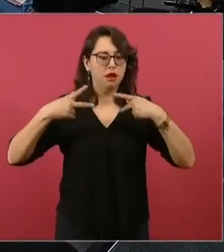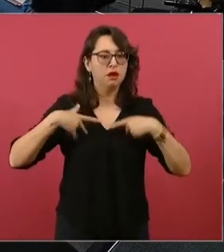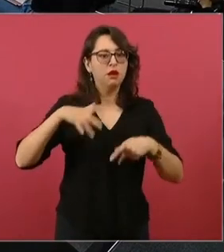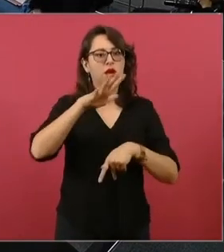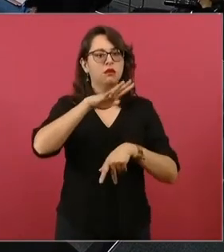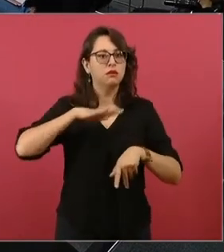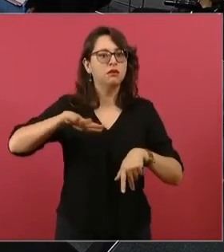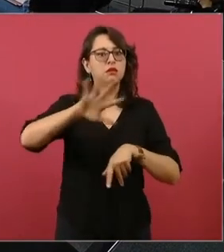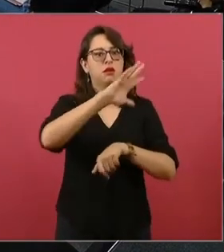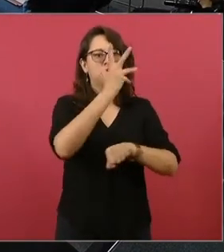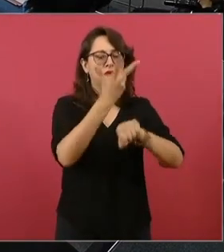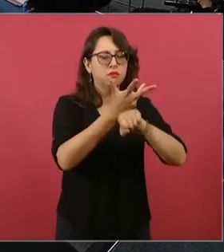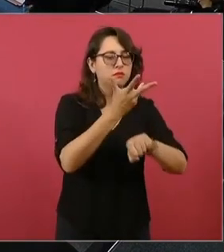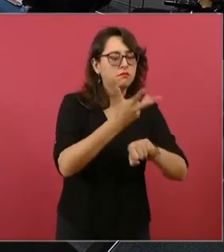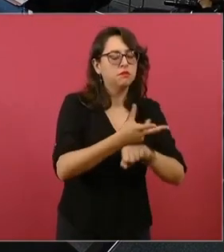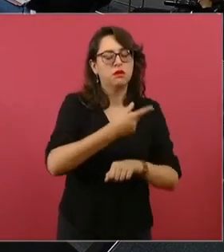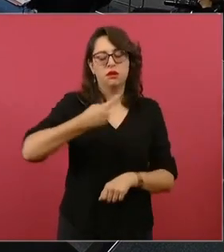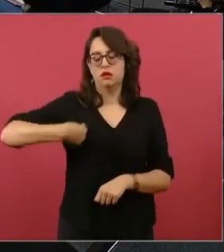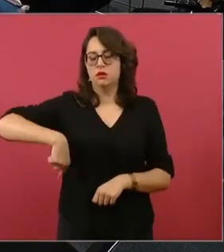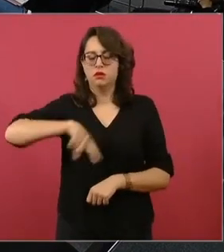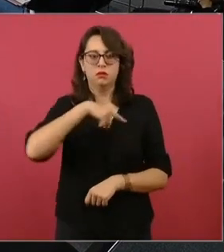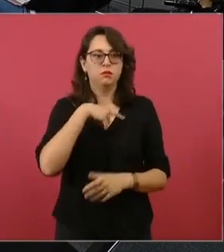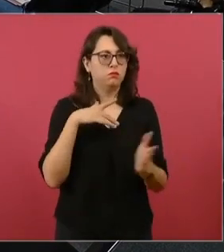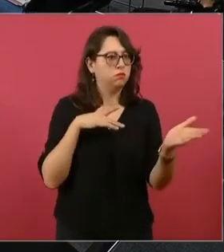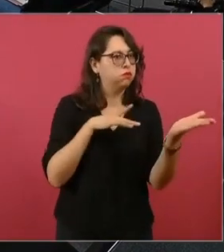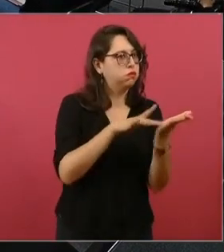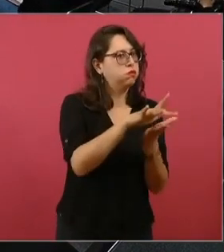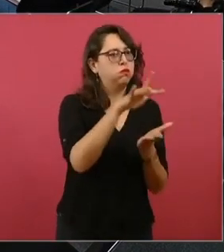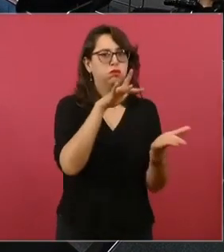para que no llegue